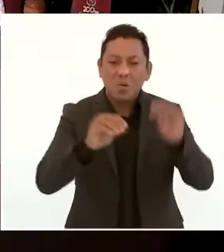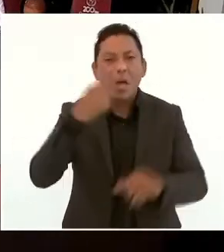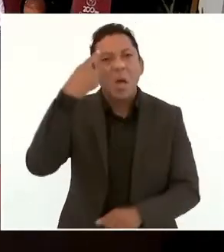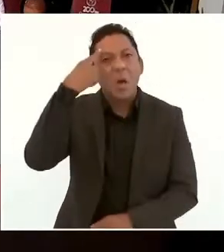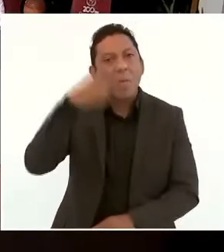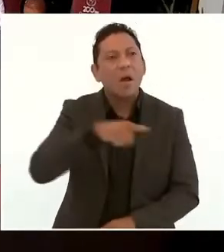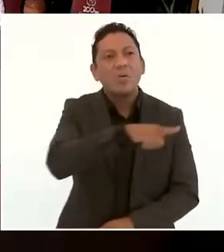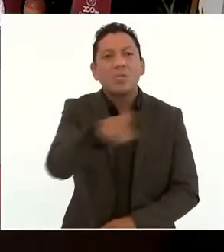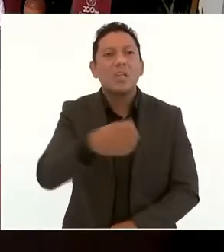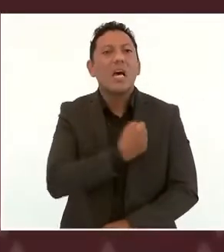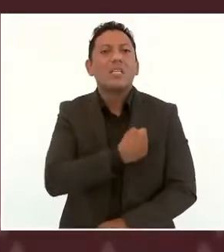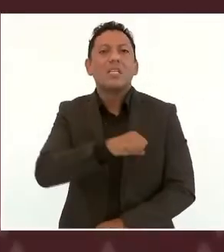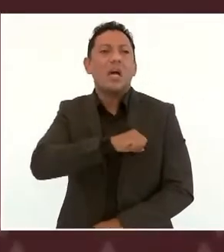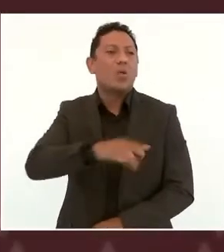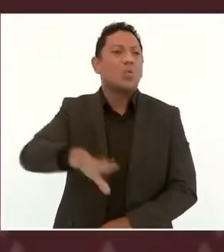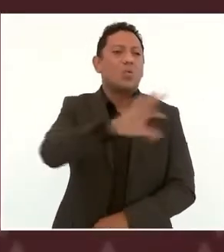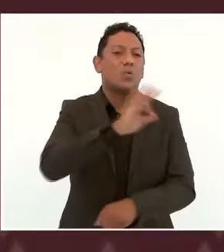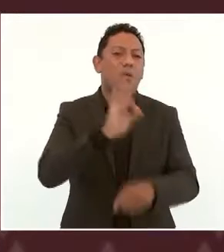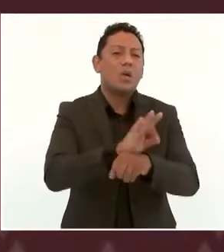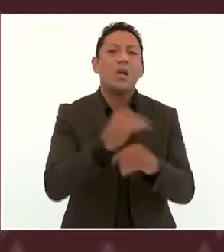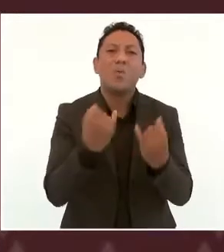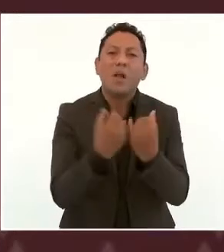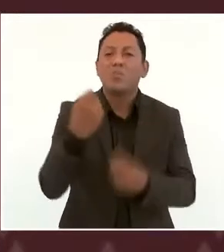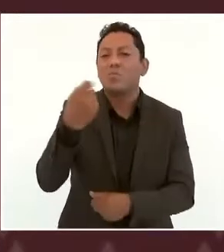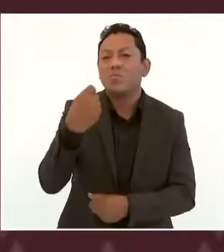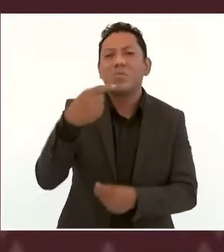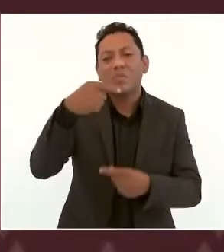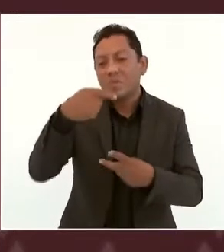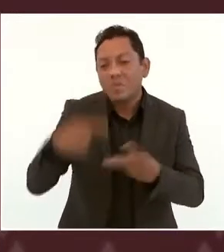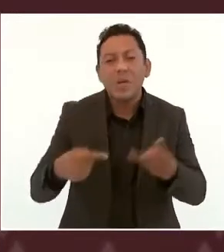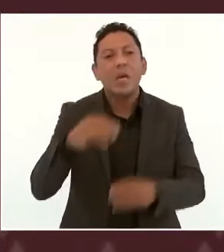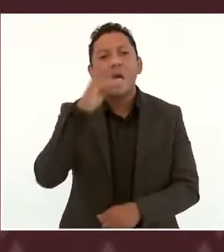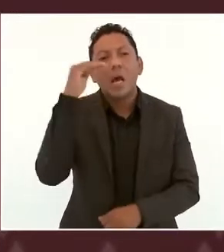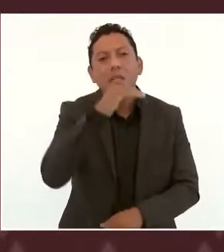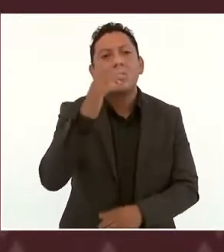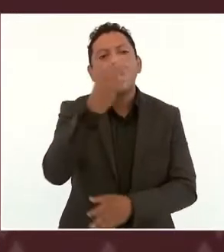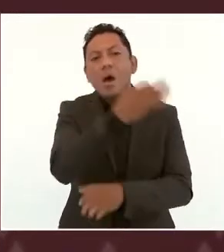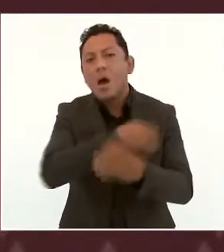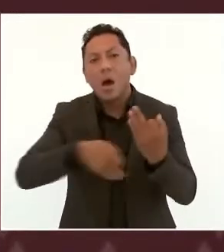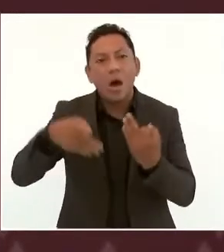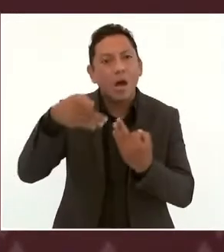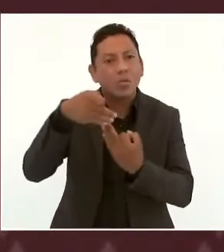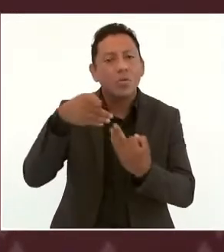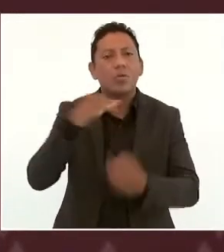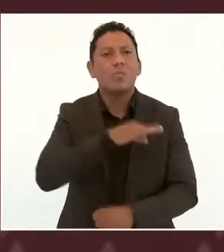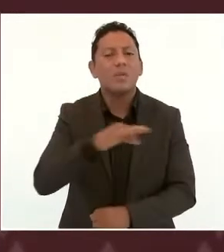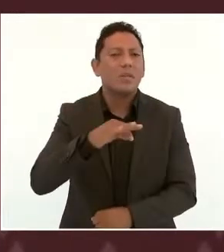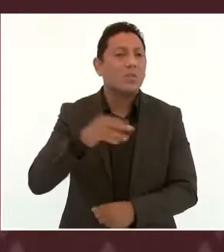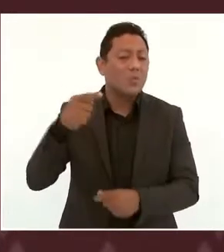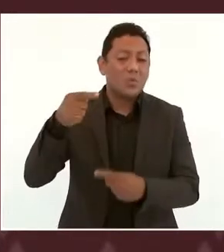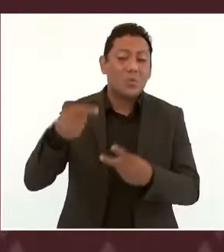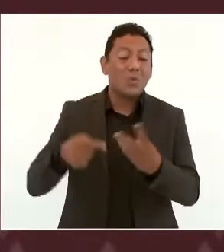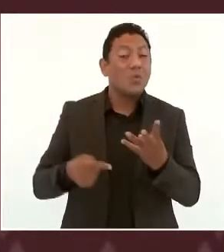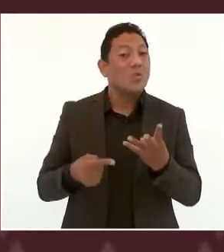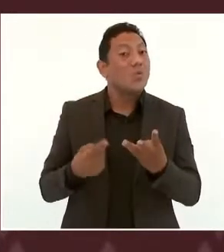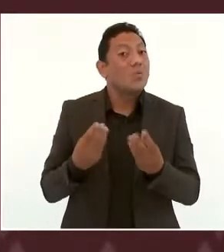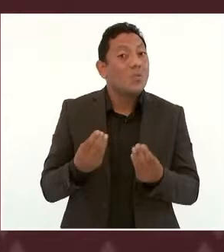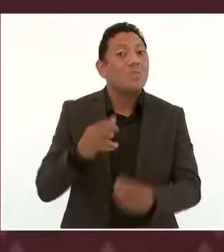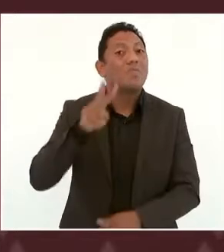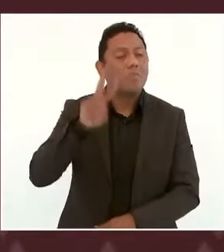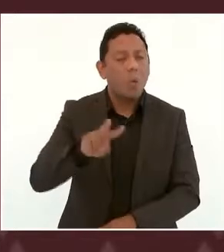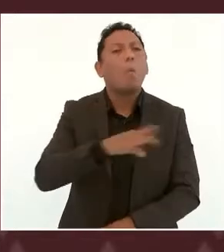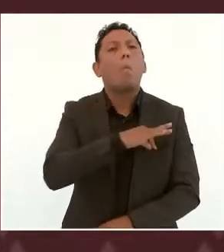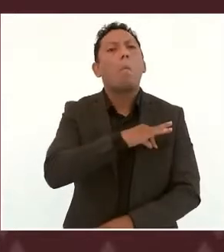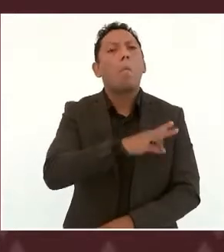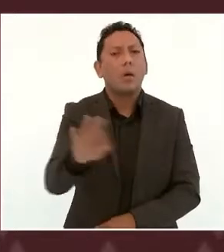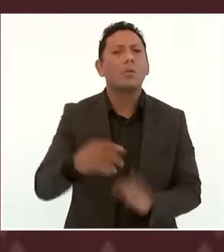garantizar atención médica y medicamentos gratuitos a toda la población. En fin, puedo